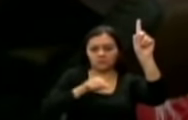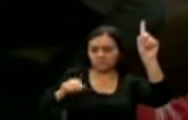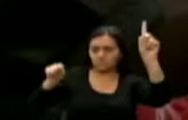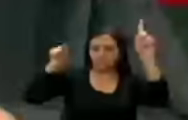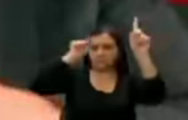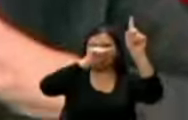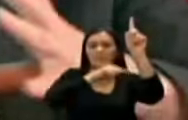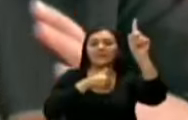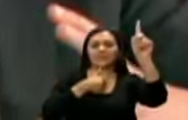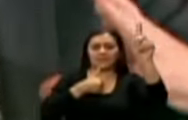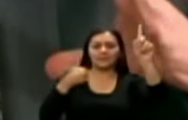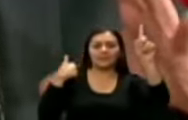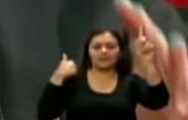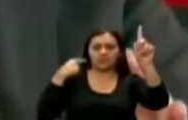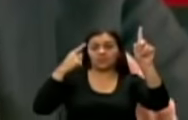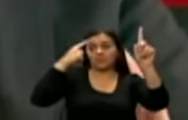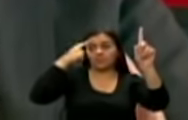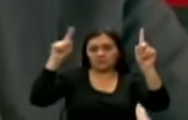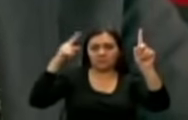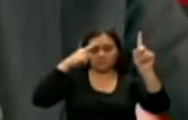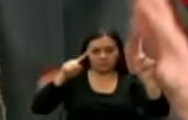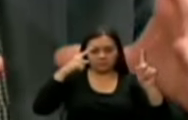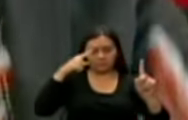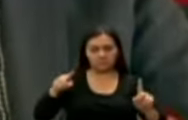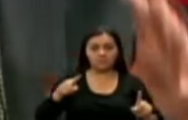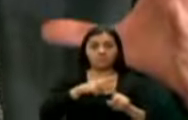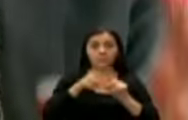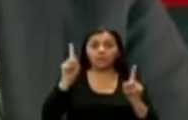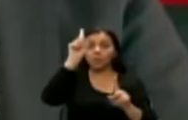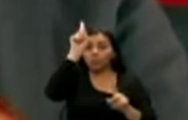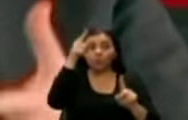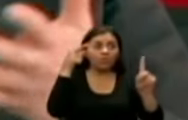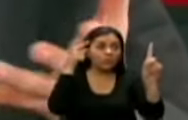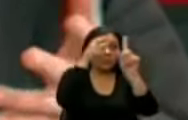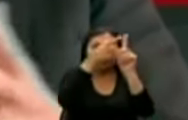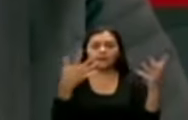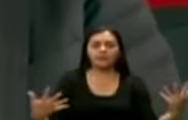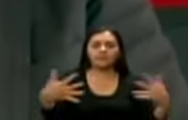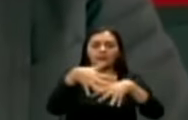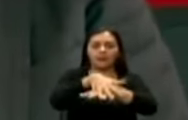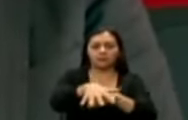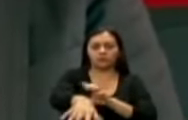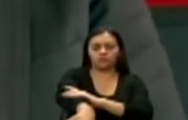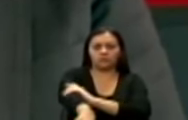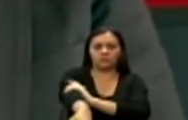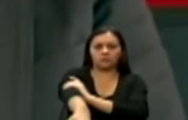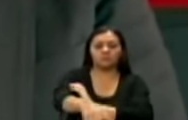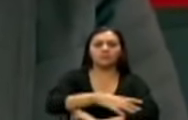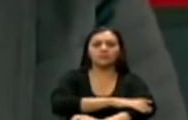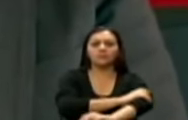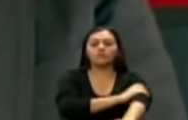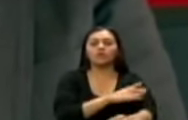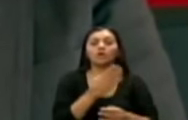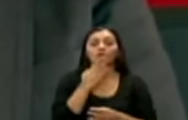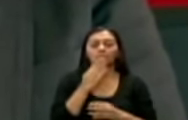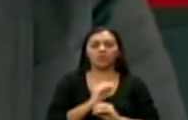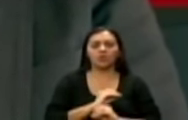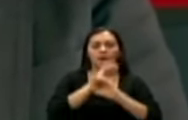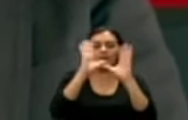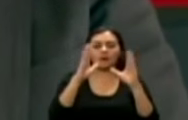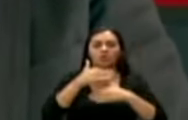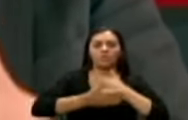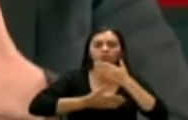profundas, hay un camino de integración que ellos necesitan. Esto me parece que se lo ve claramente con el proceso